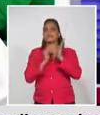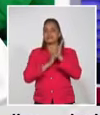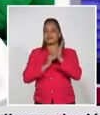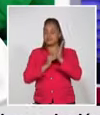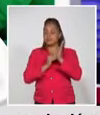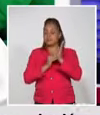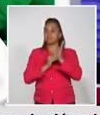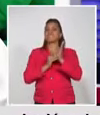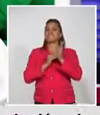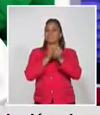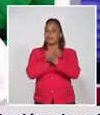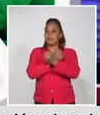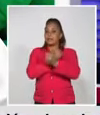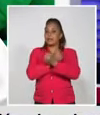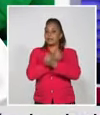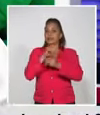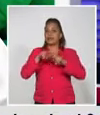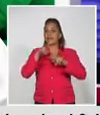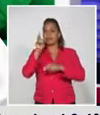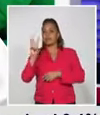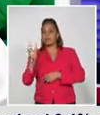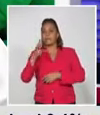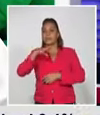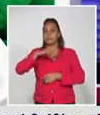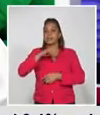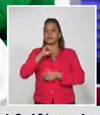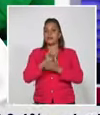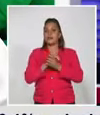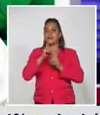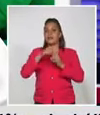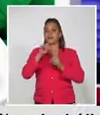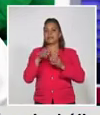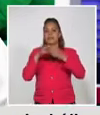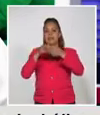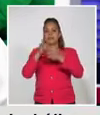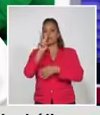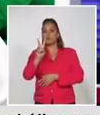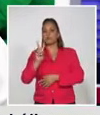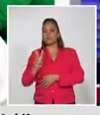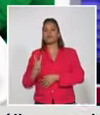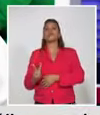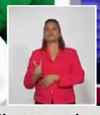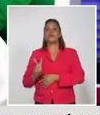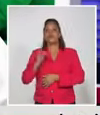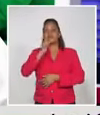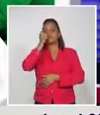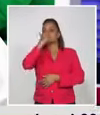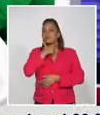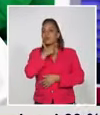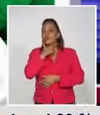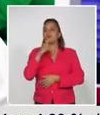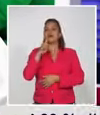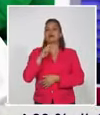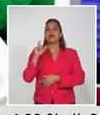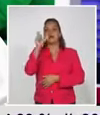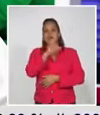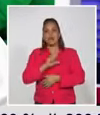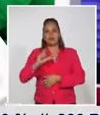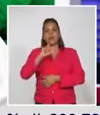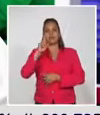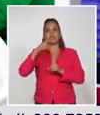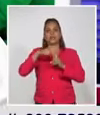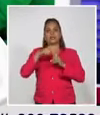Habana 3, de Pinar del Río, Matanzas y Granma 2 de cada uno, y de Ciego de Ávila, Camagüey, Las Tunas